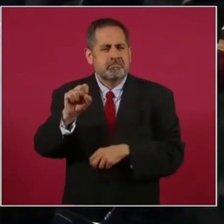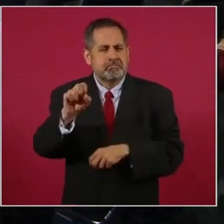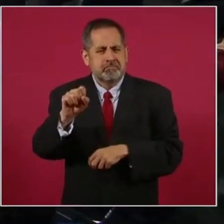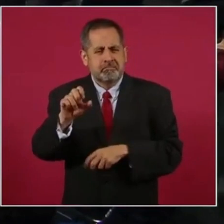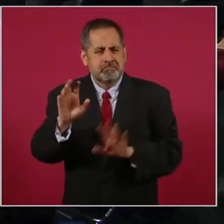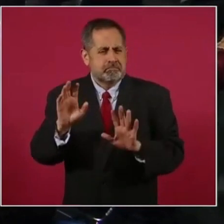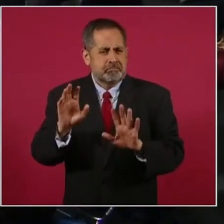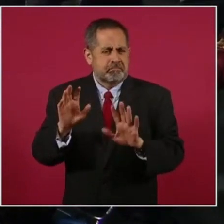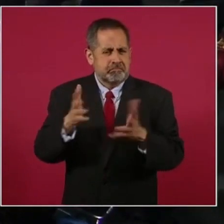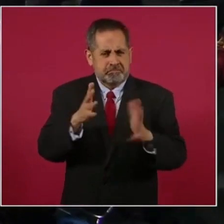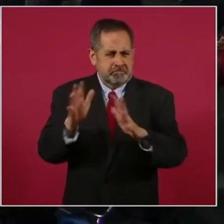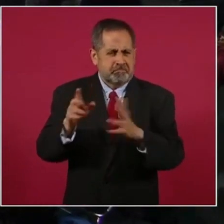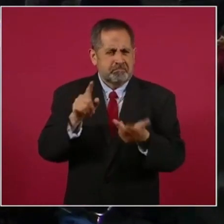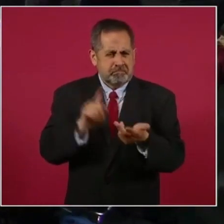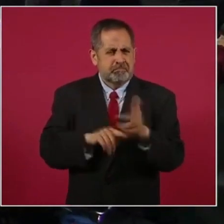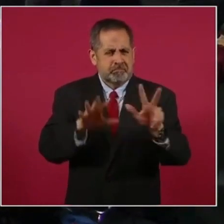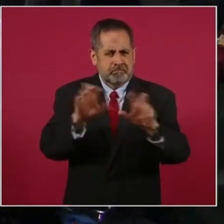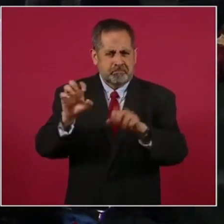del siglo XIX,